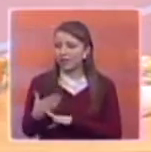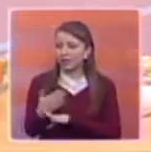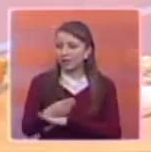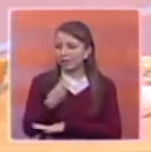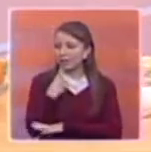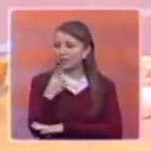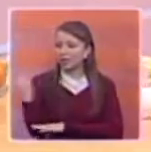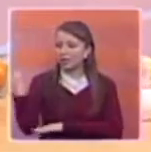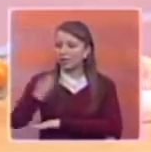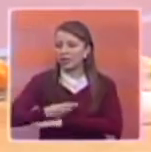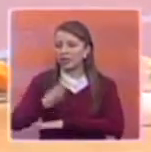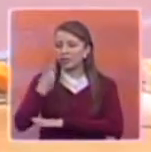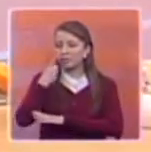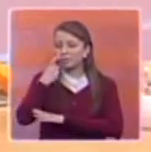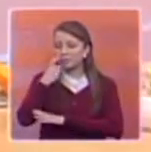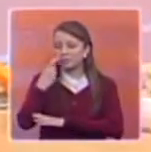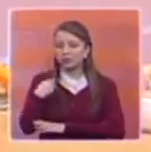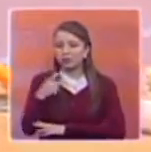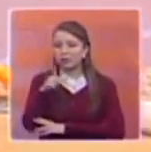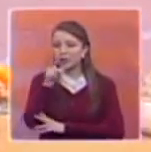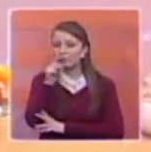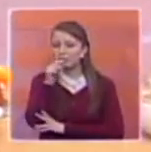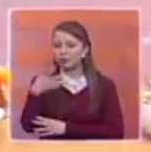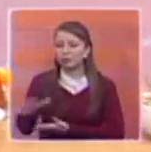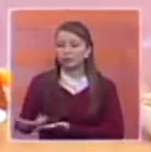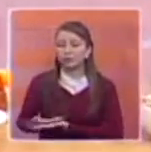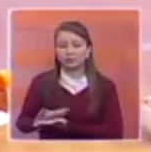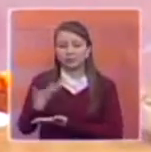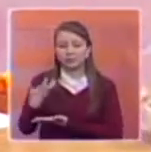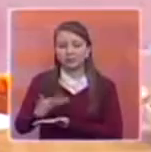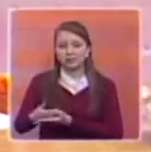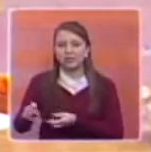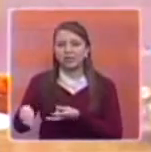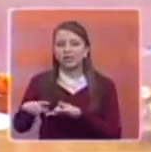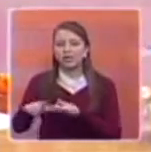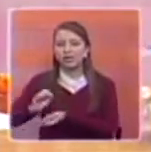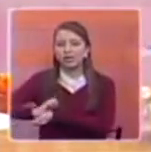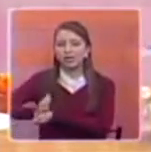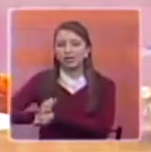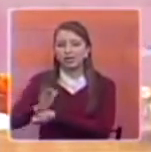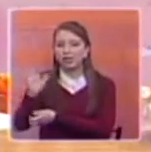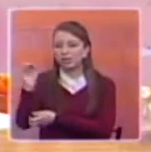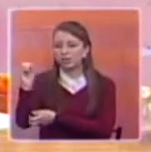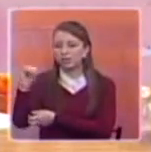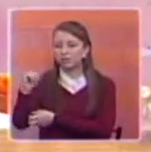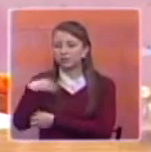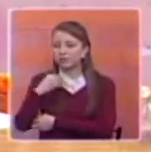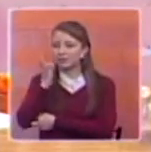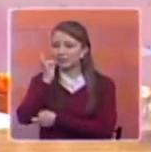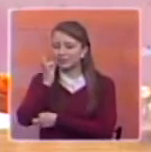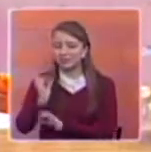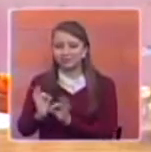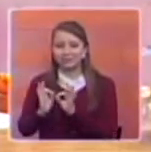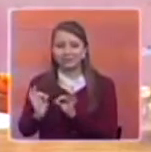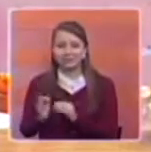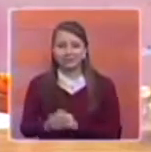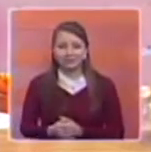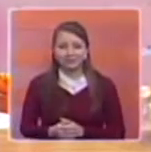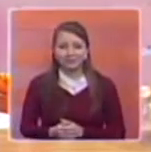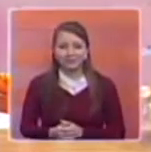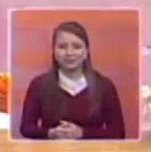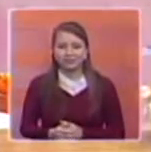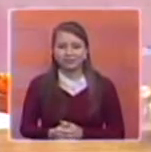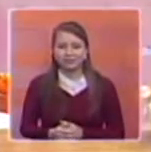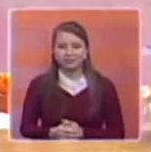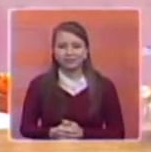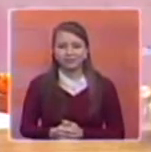que para el día de padre preparé pollo cremoso y el queso de leche que hizo con queso Tony. ¿Y qué le quedó? Riquísimo, ella. ¿Riquísimo?